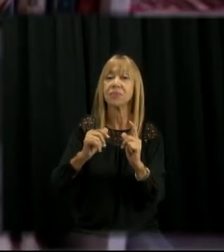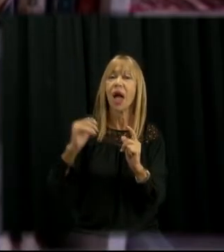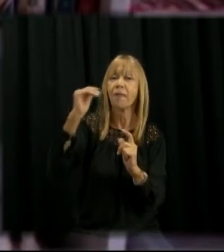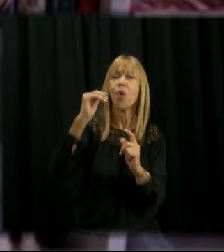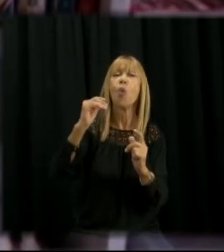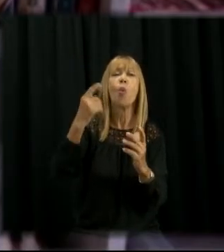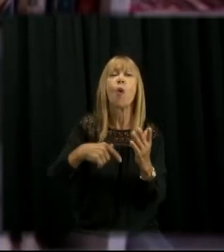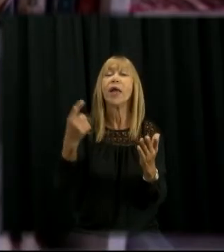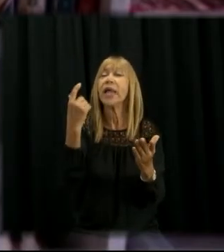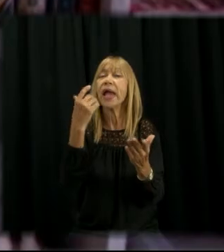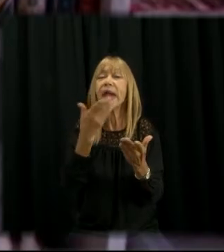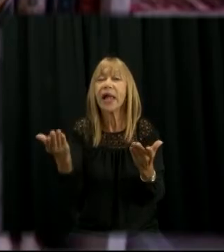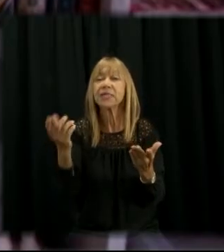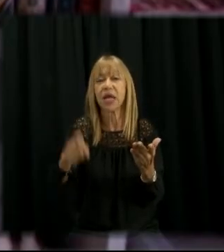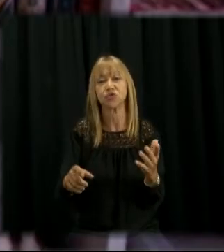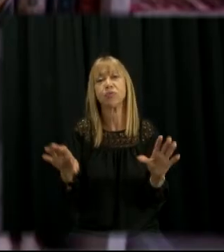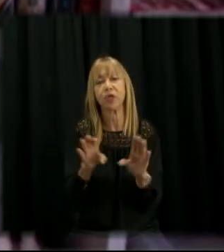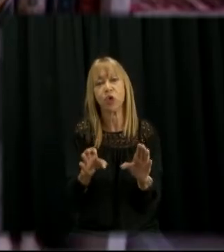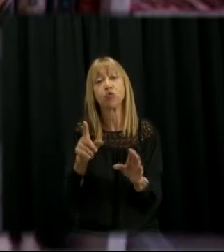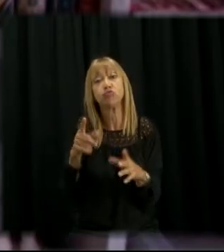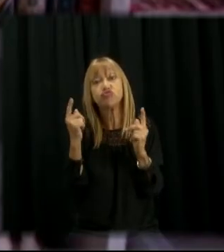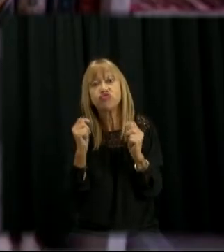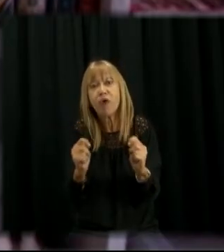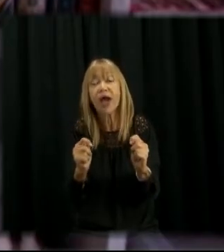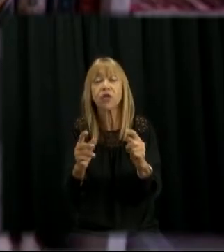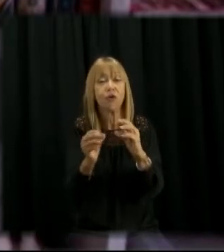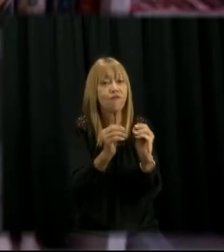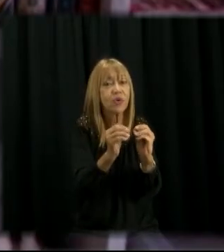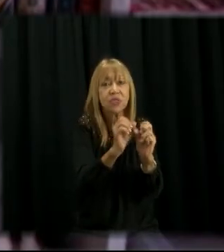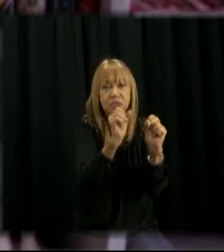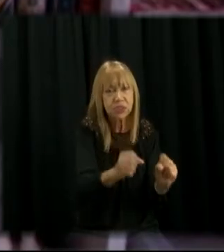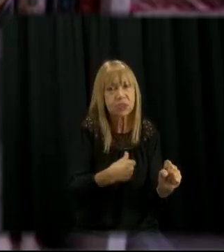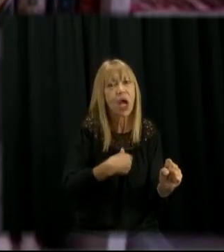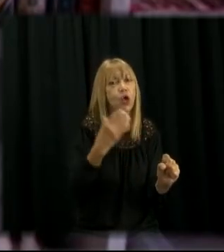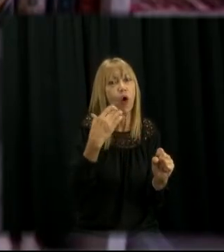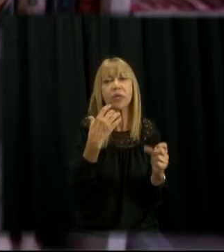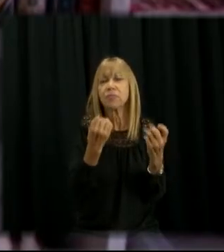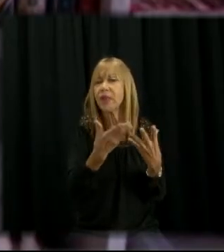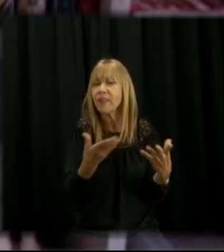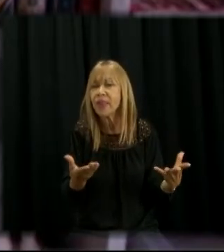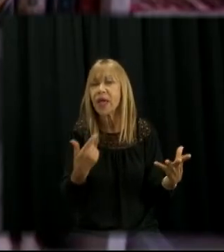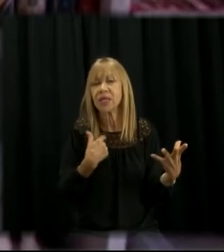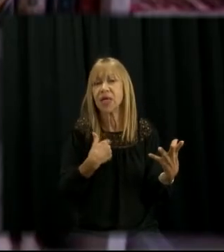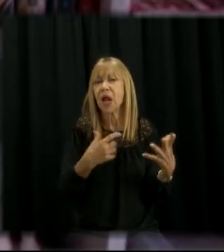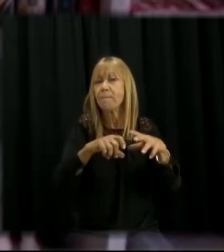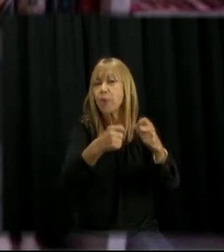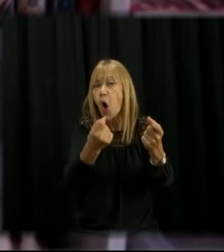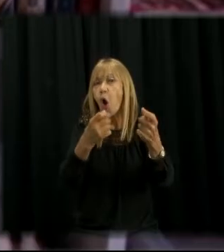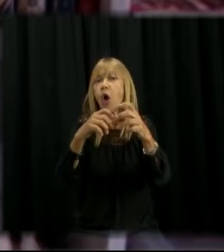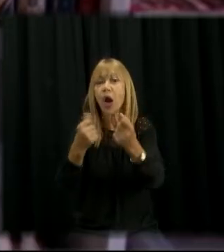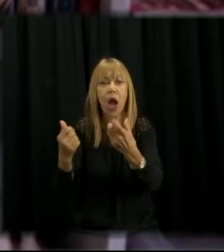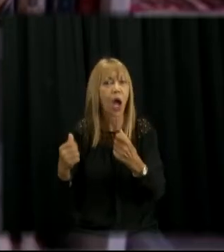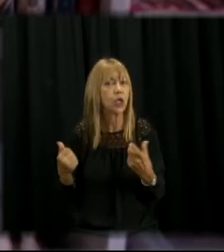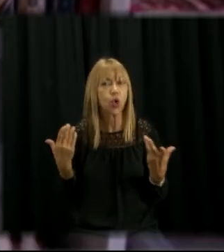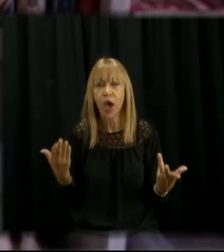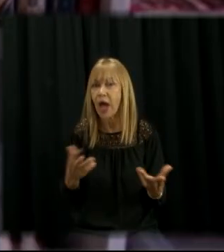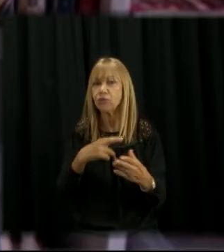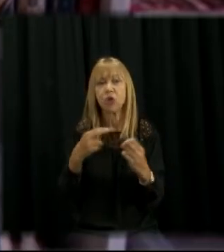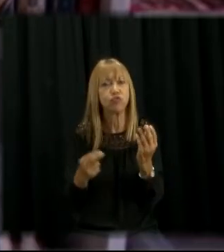hecha sobre qué más hay que hacer. Si tratamos de resolver un sistema que sabemos que tiene muchas cosas que están